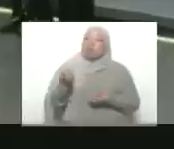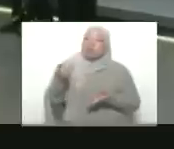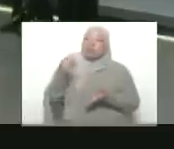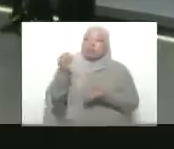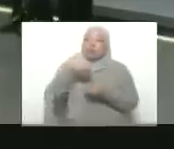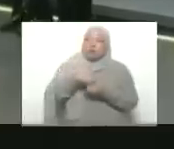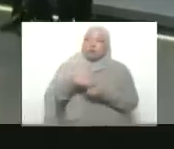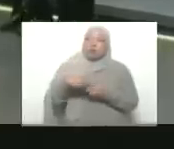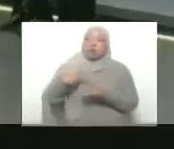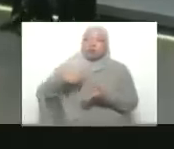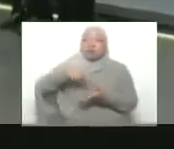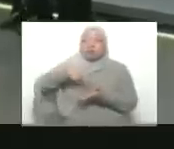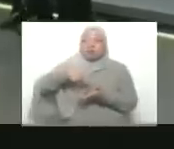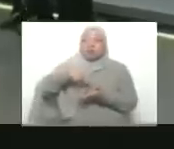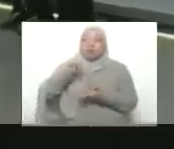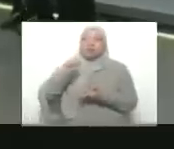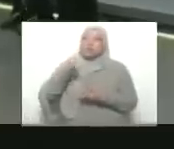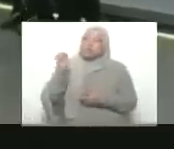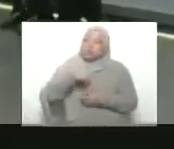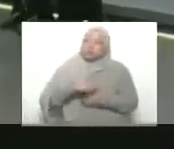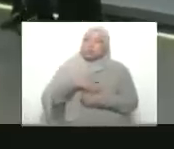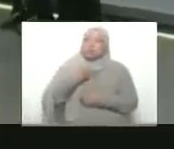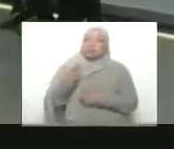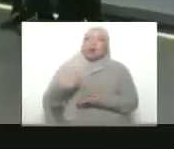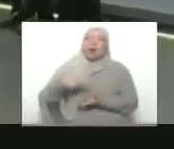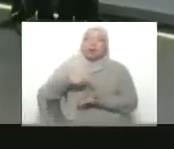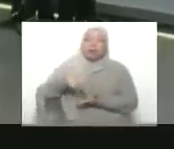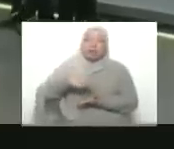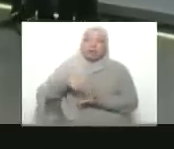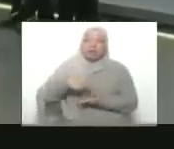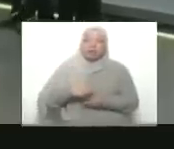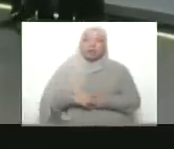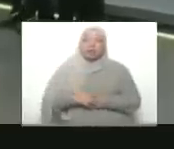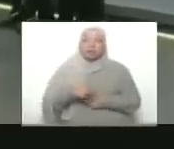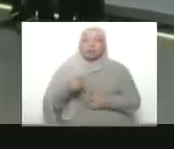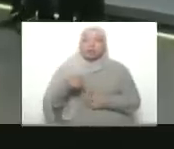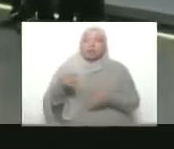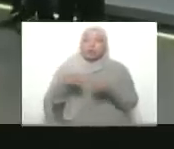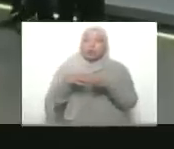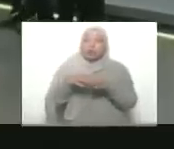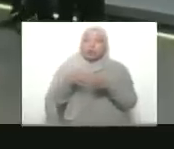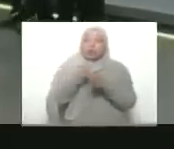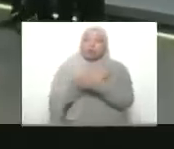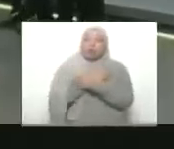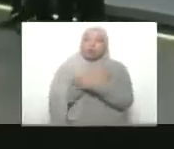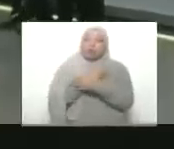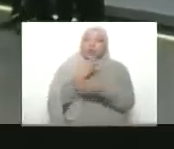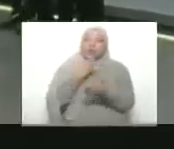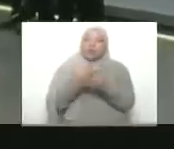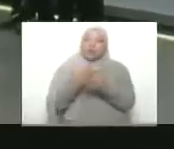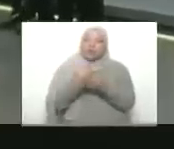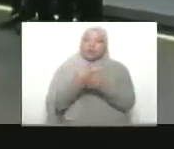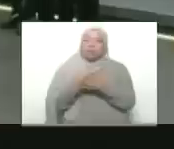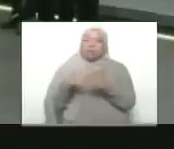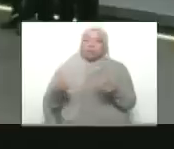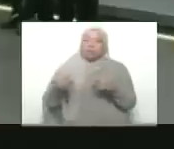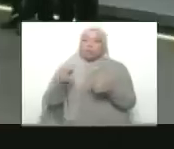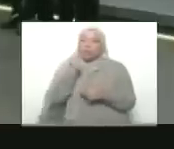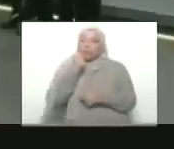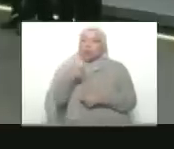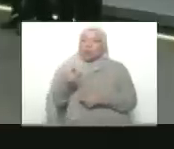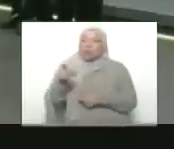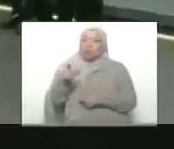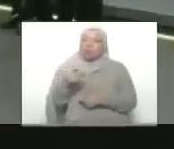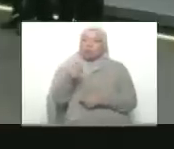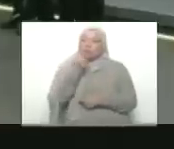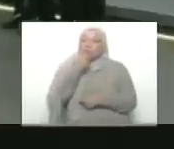al equipo de baile de una vez Mira tremendo semillero te felicit y tremenda Orquesta suena buenísima esa